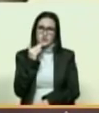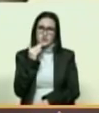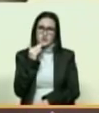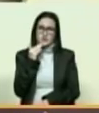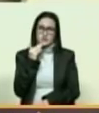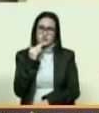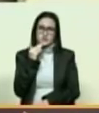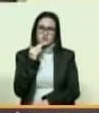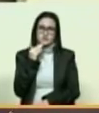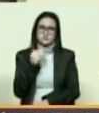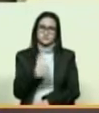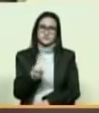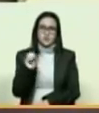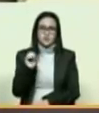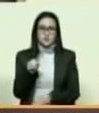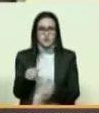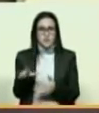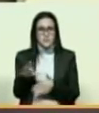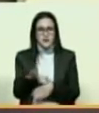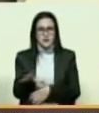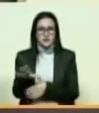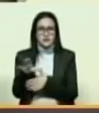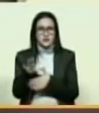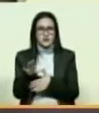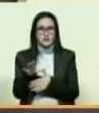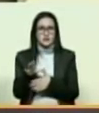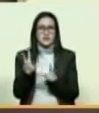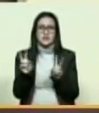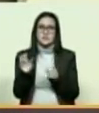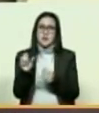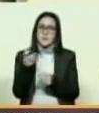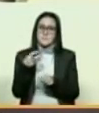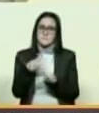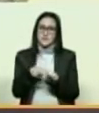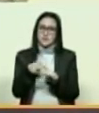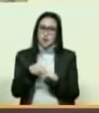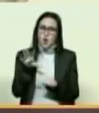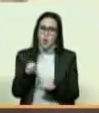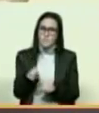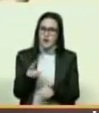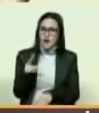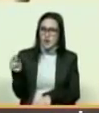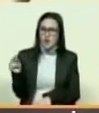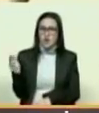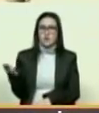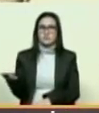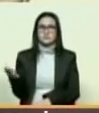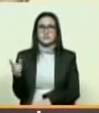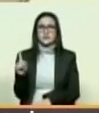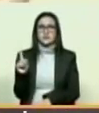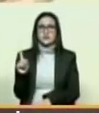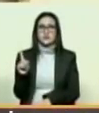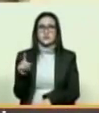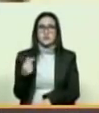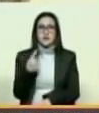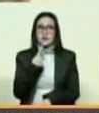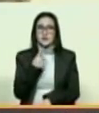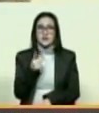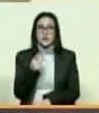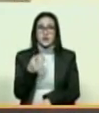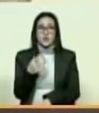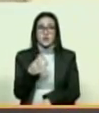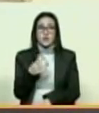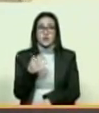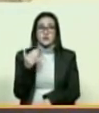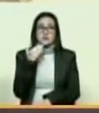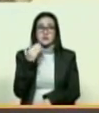Sudamérica, si bien es verdad que se habló del tema del petróleo y de comprar o no, también es verdad que el que dijo que no había que